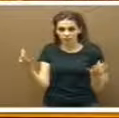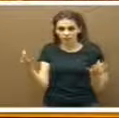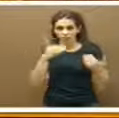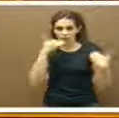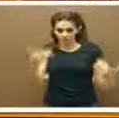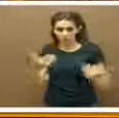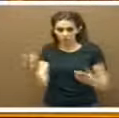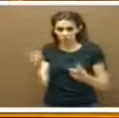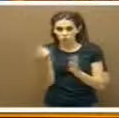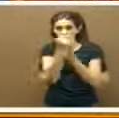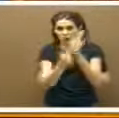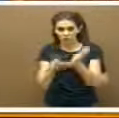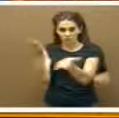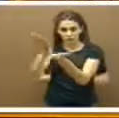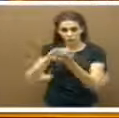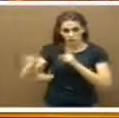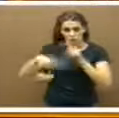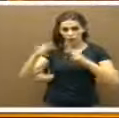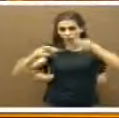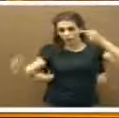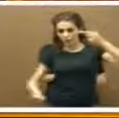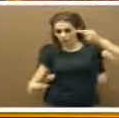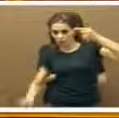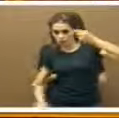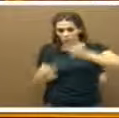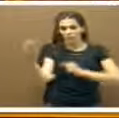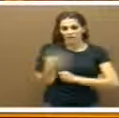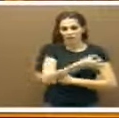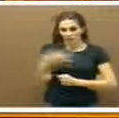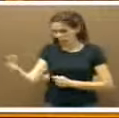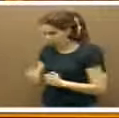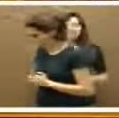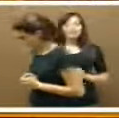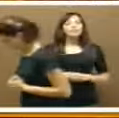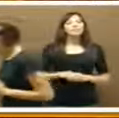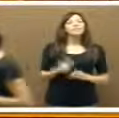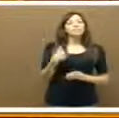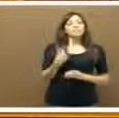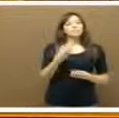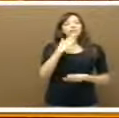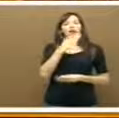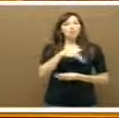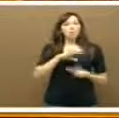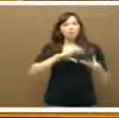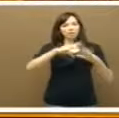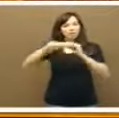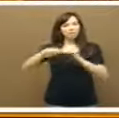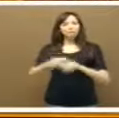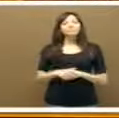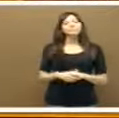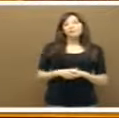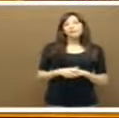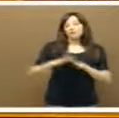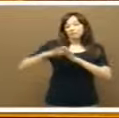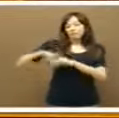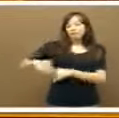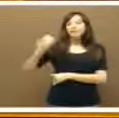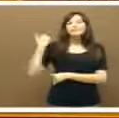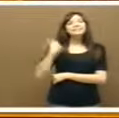de medidas tomadas para reducir el déficit fueron las idóneas, fueron las adecuadas. Finalmente, nuestro